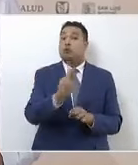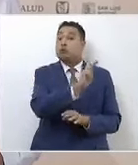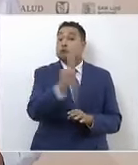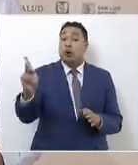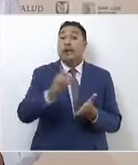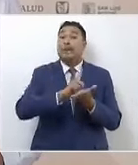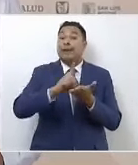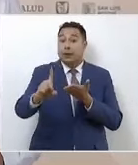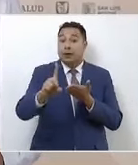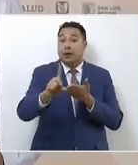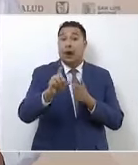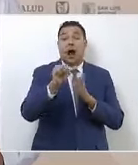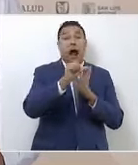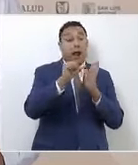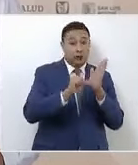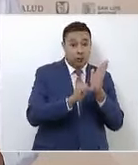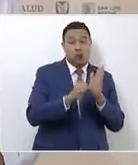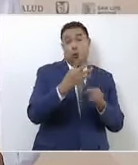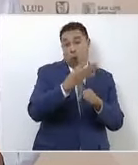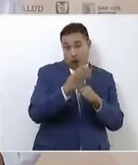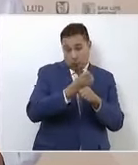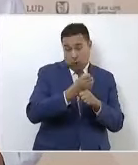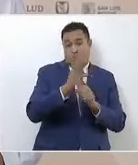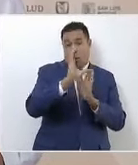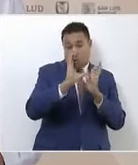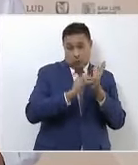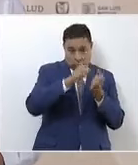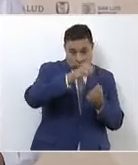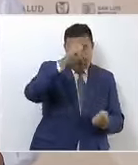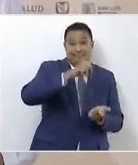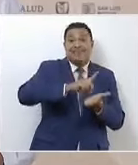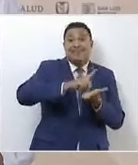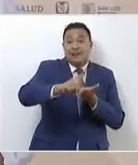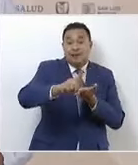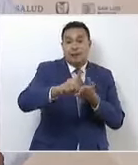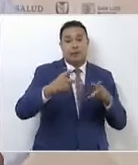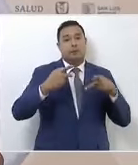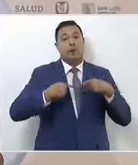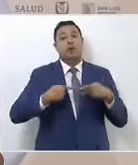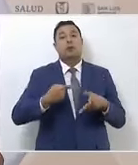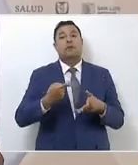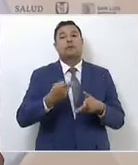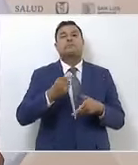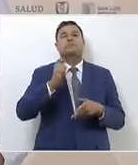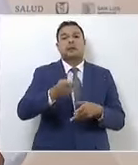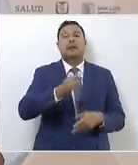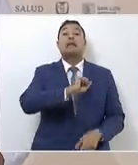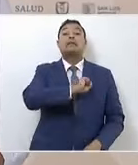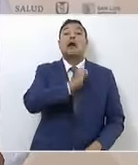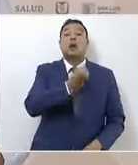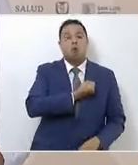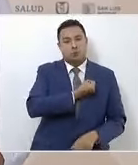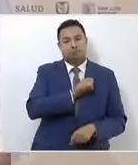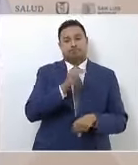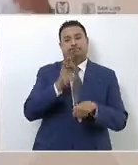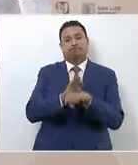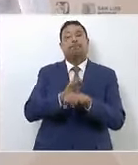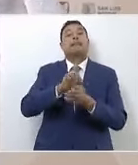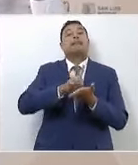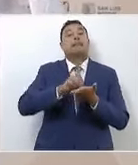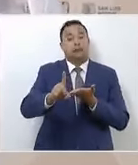artículo 4 de la Constitución está escrito el derecho del pueblo a la salud